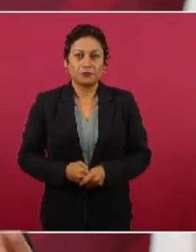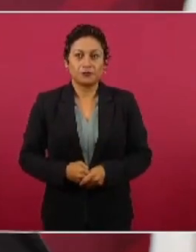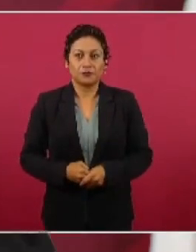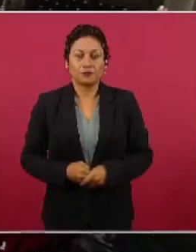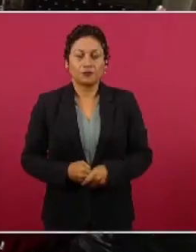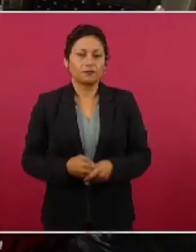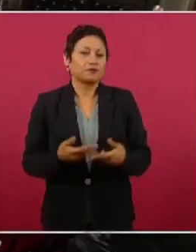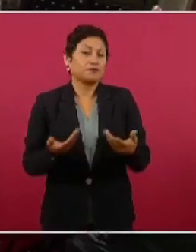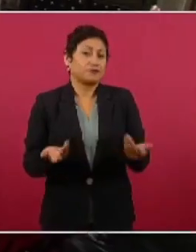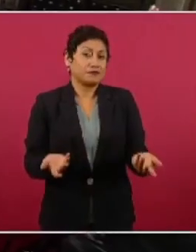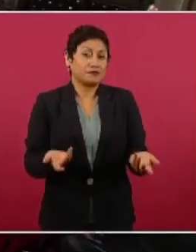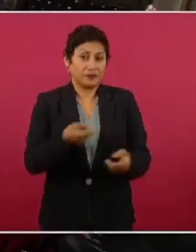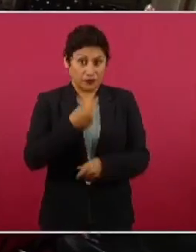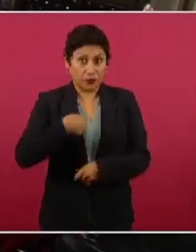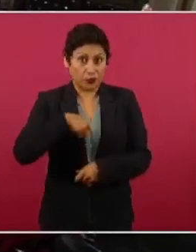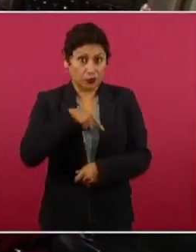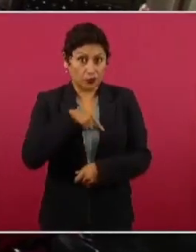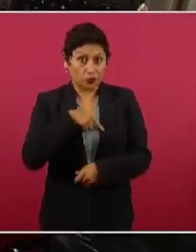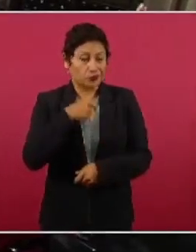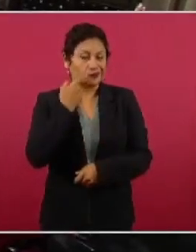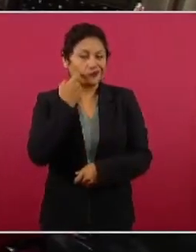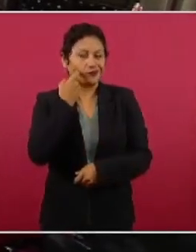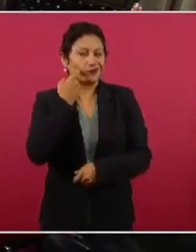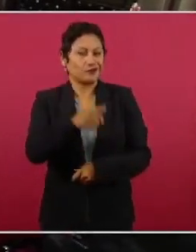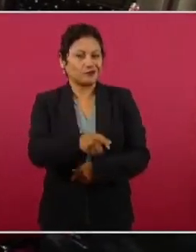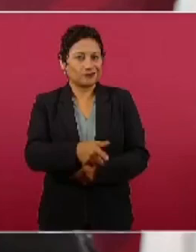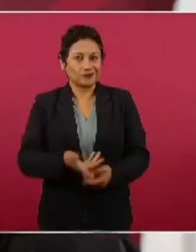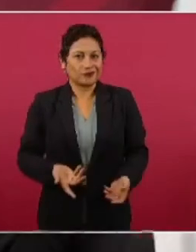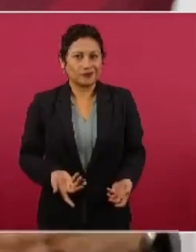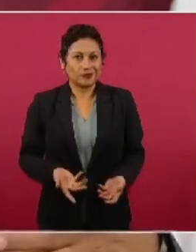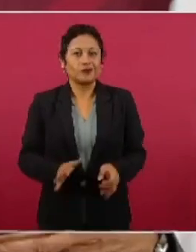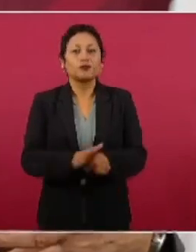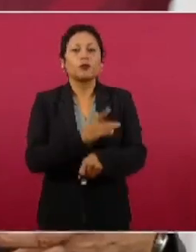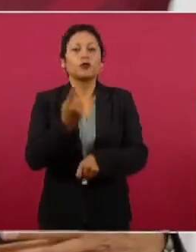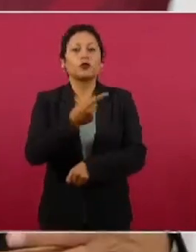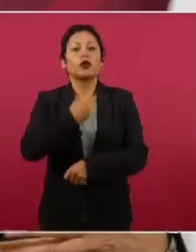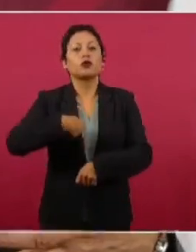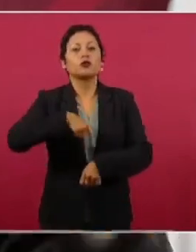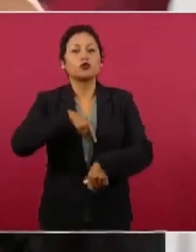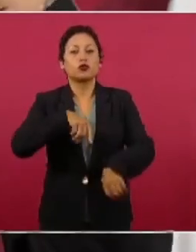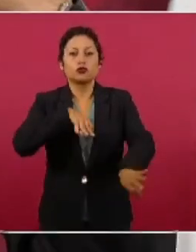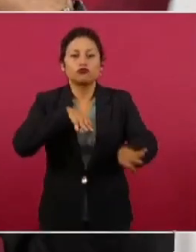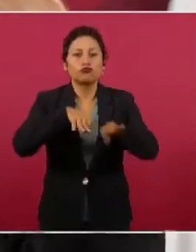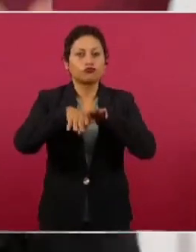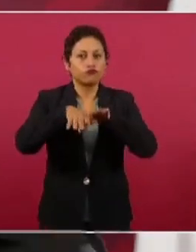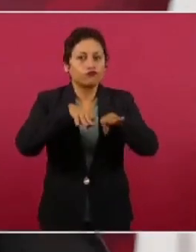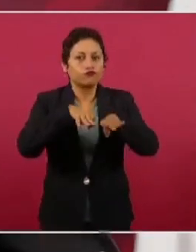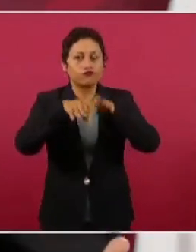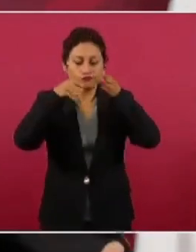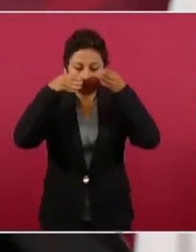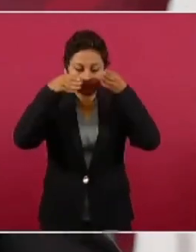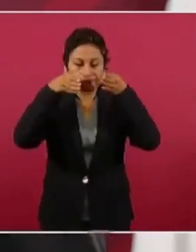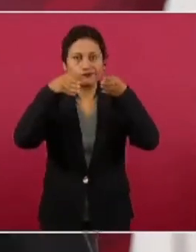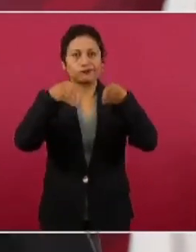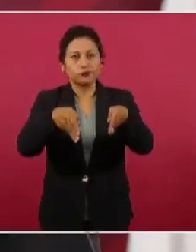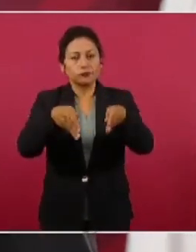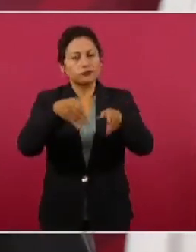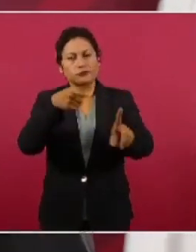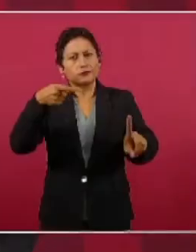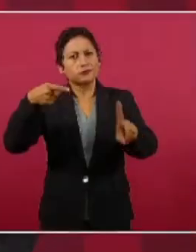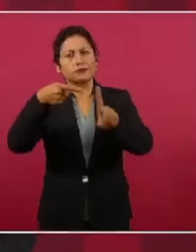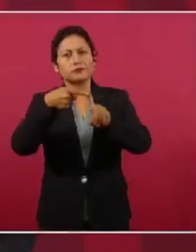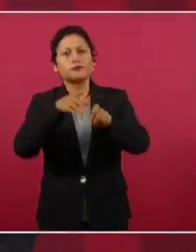Entonces no queremos eso, porque estamos trabajando para formar